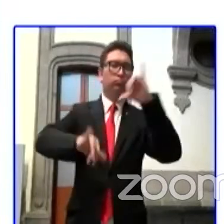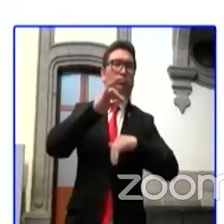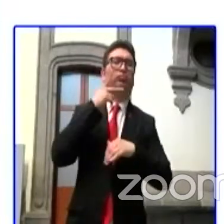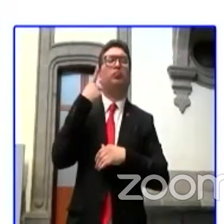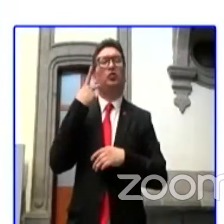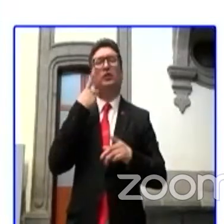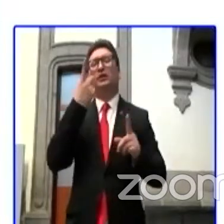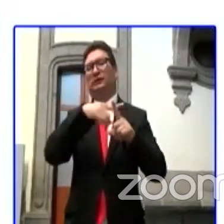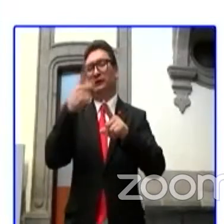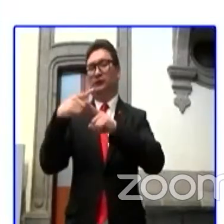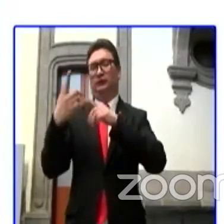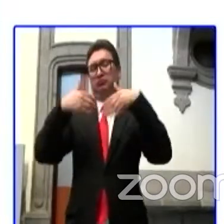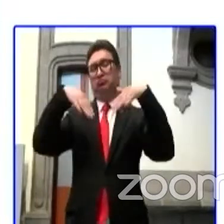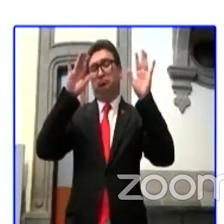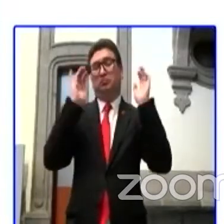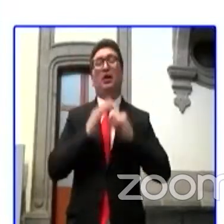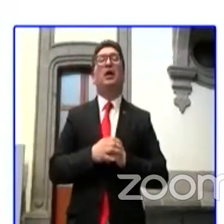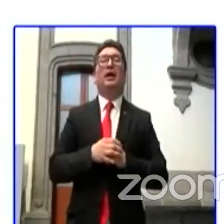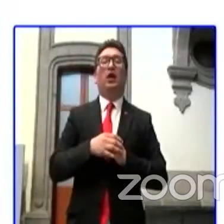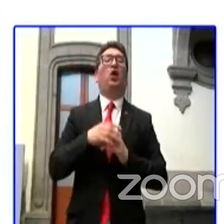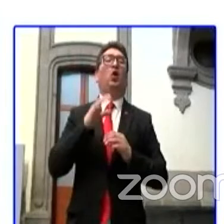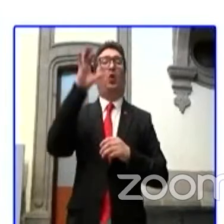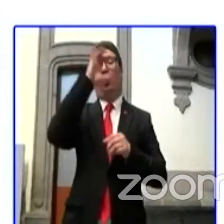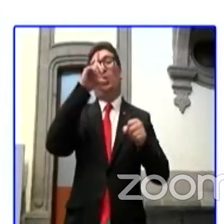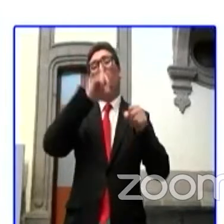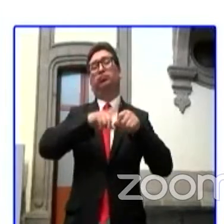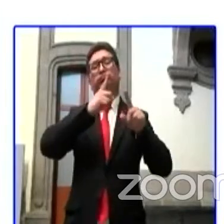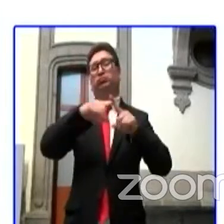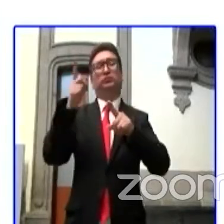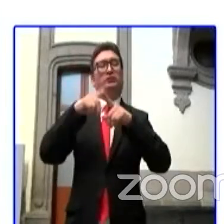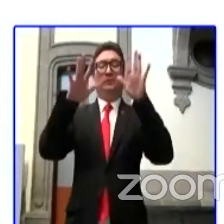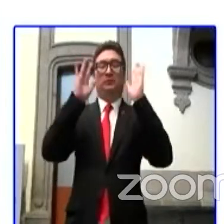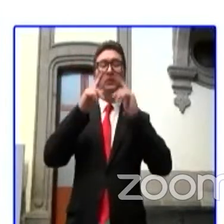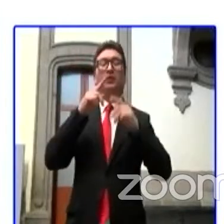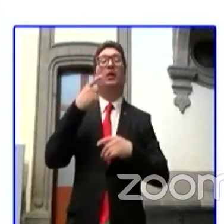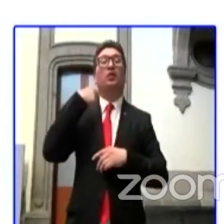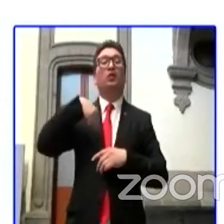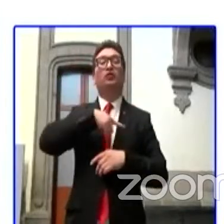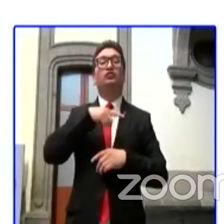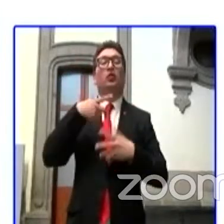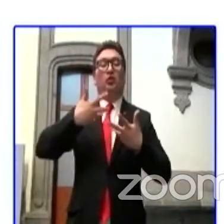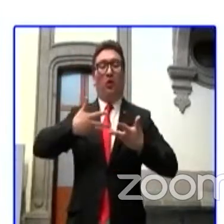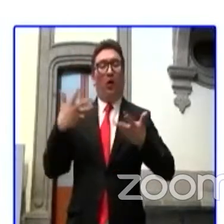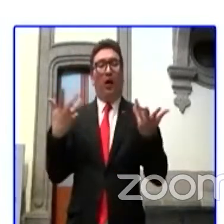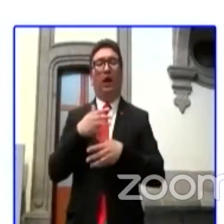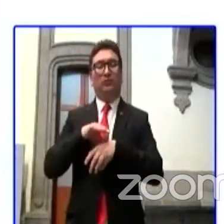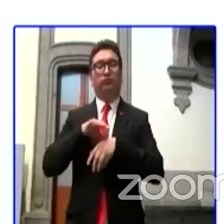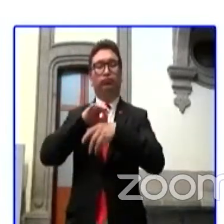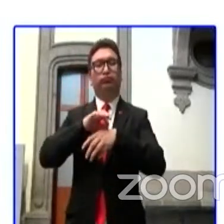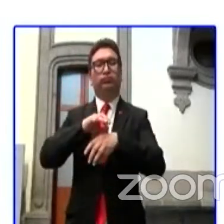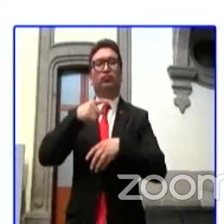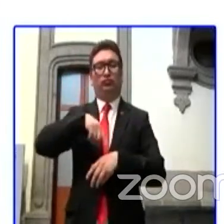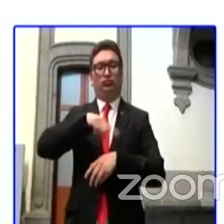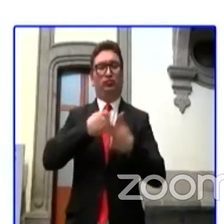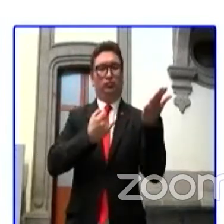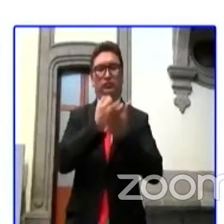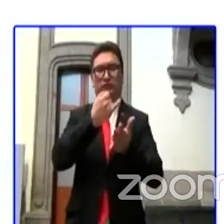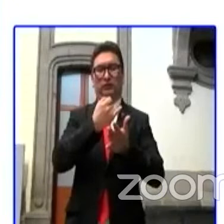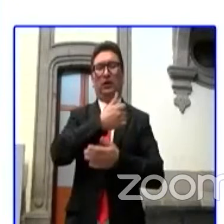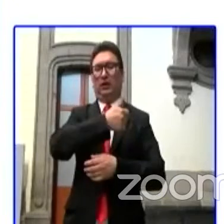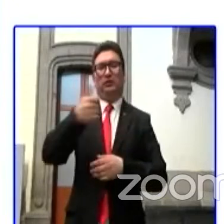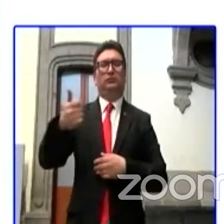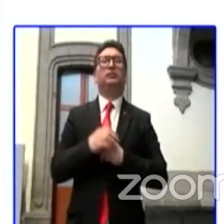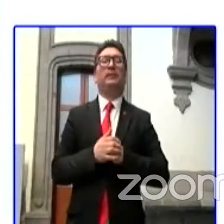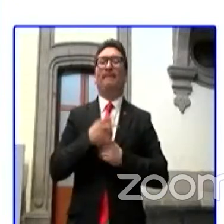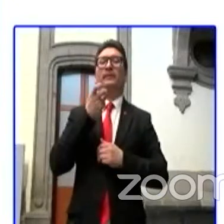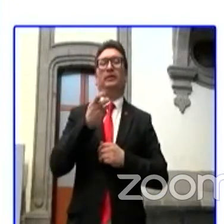demás, o de parte de cultura, pero sí debemos de ser protagonistas de esto, poder tener decisión propia.